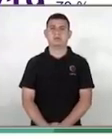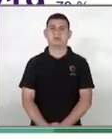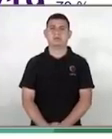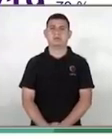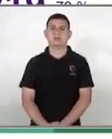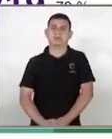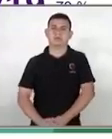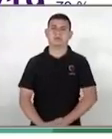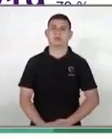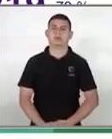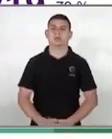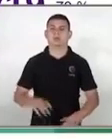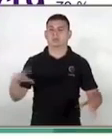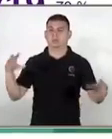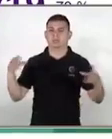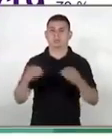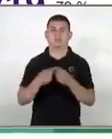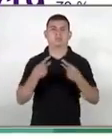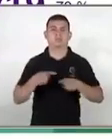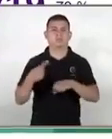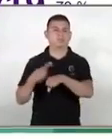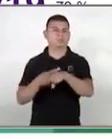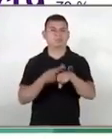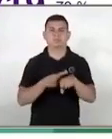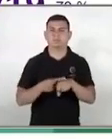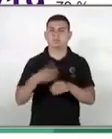Del total de los casos confirmados, es decir, los